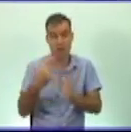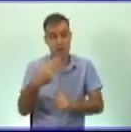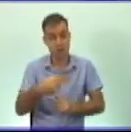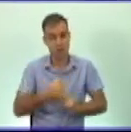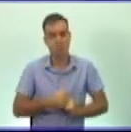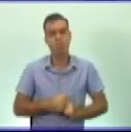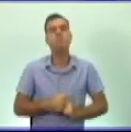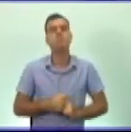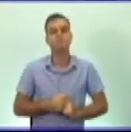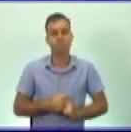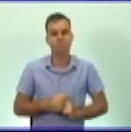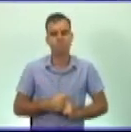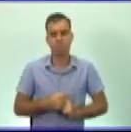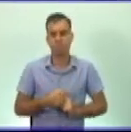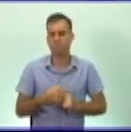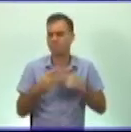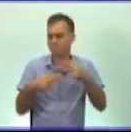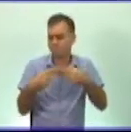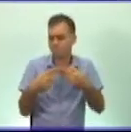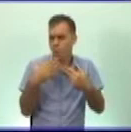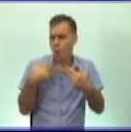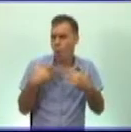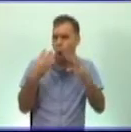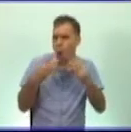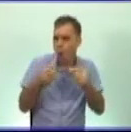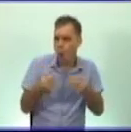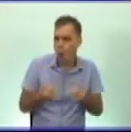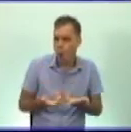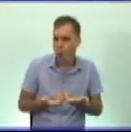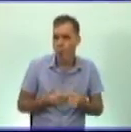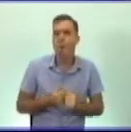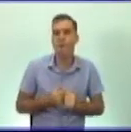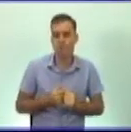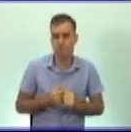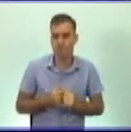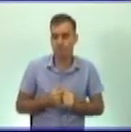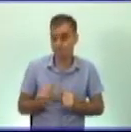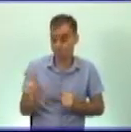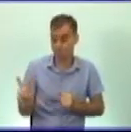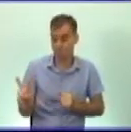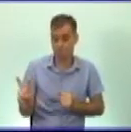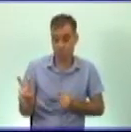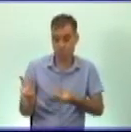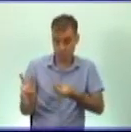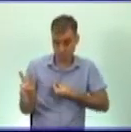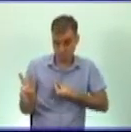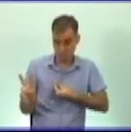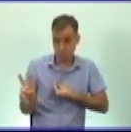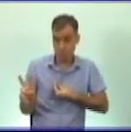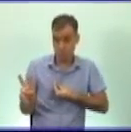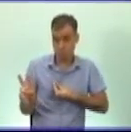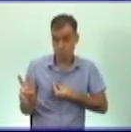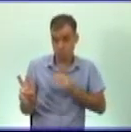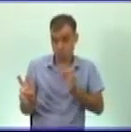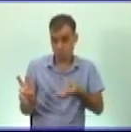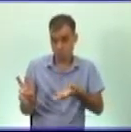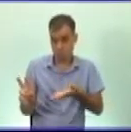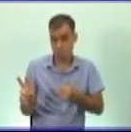¿Qué necesitamos para hallar lo que nos piden? Sabemos que el volumen, tenemos el dato del volumen,